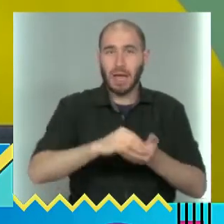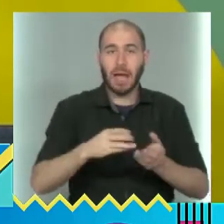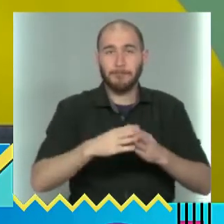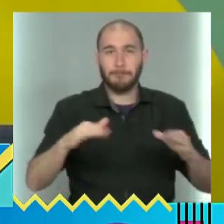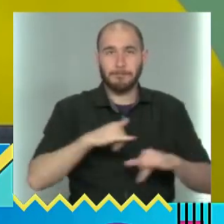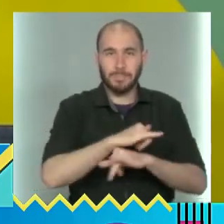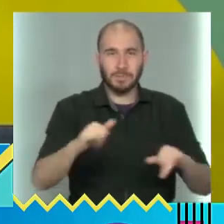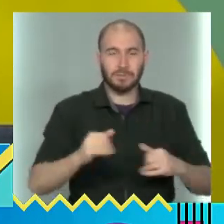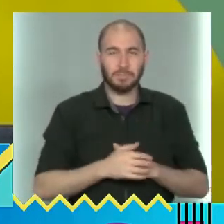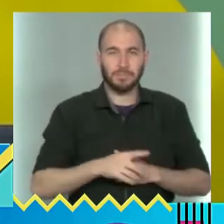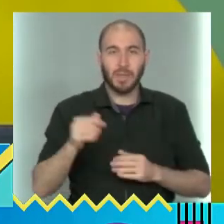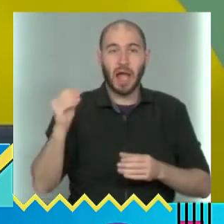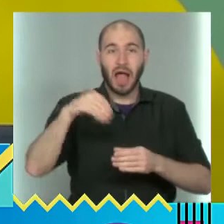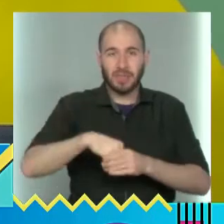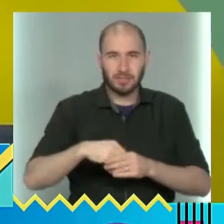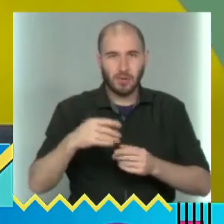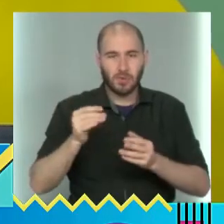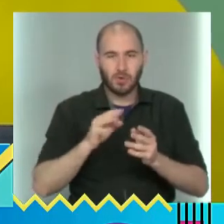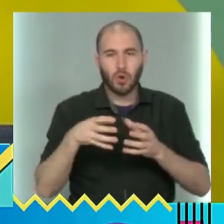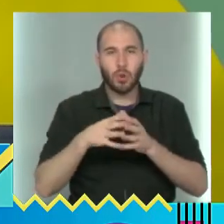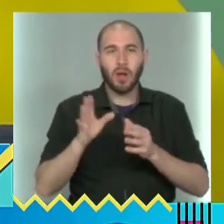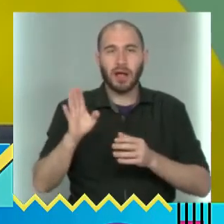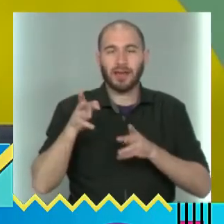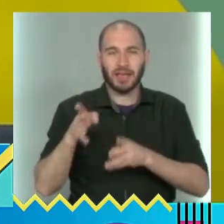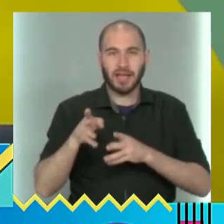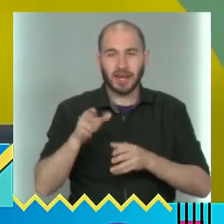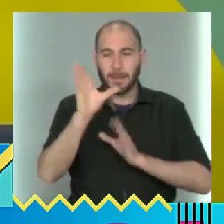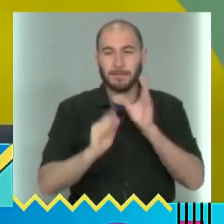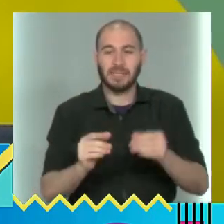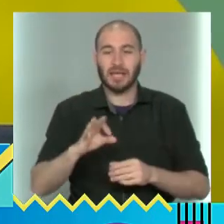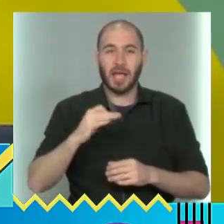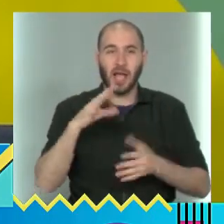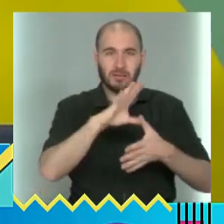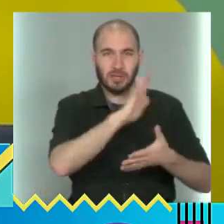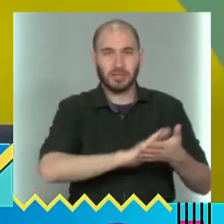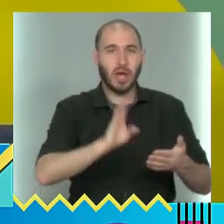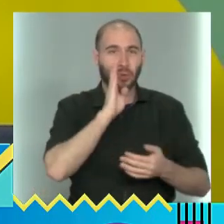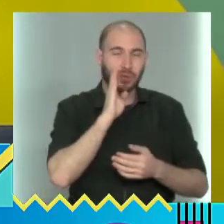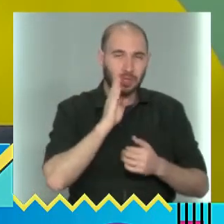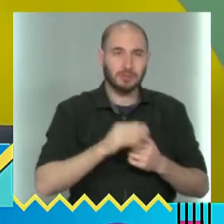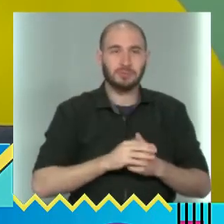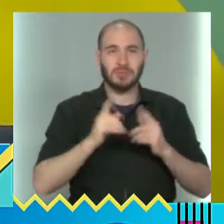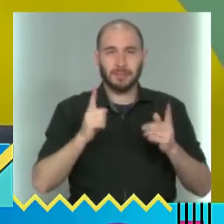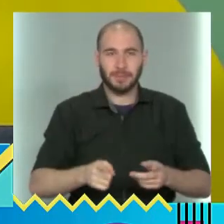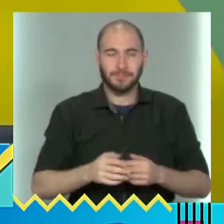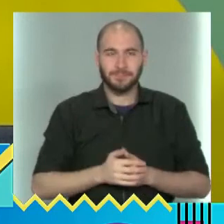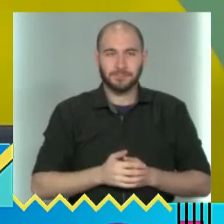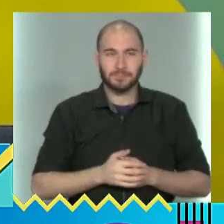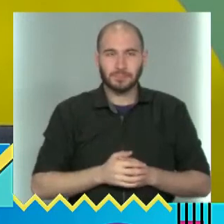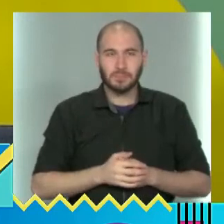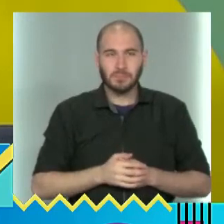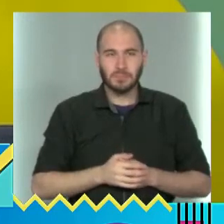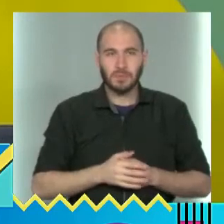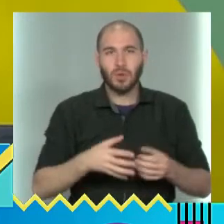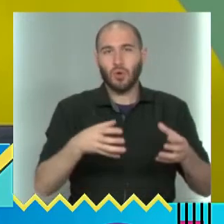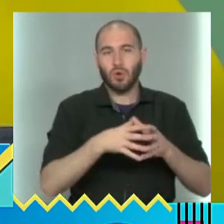prensa es parte de la maquinaria bélica de los países occidentales, de Estados Unidos y de